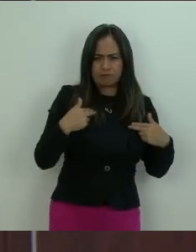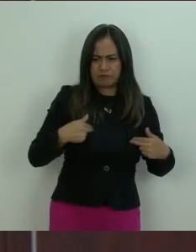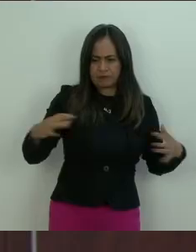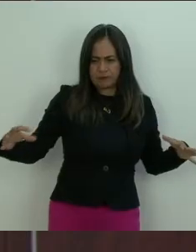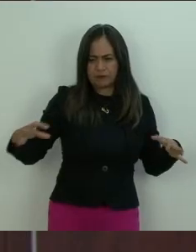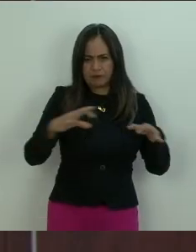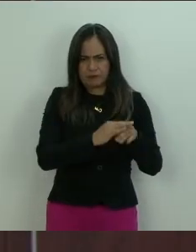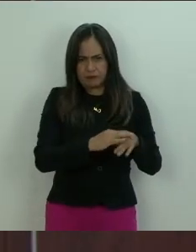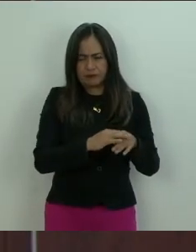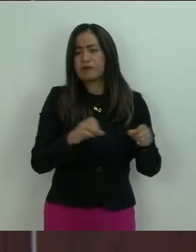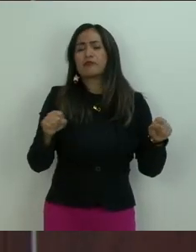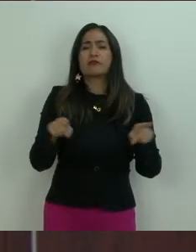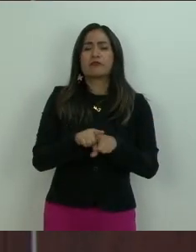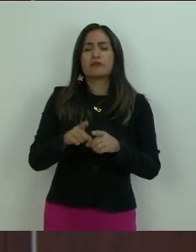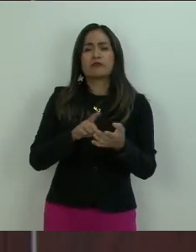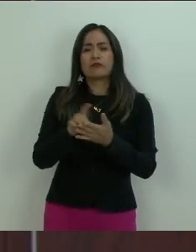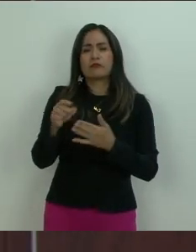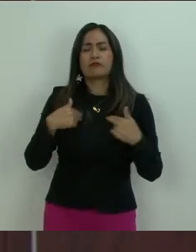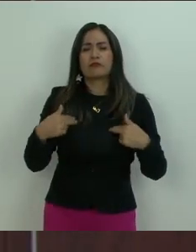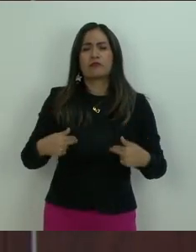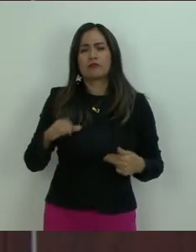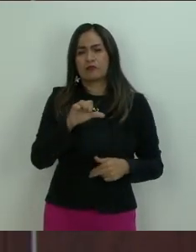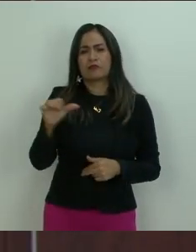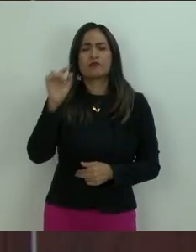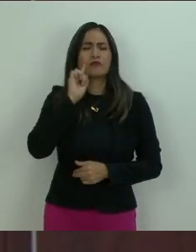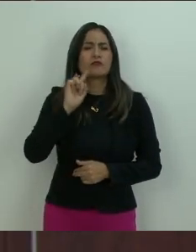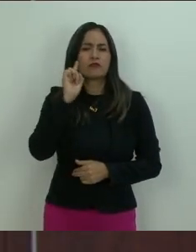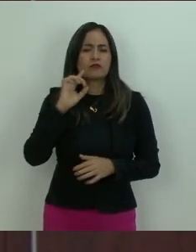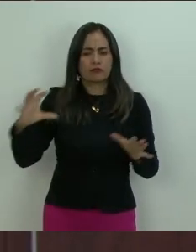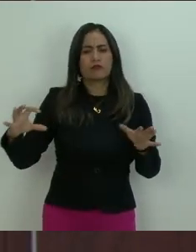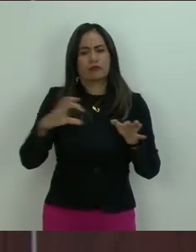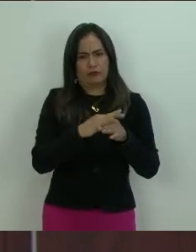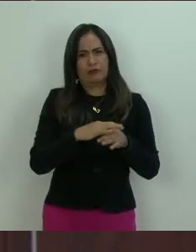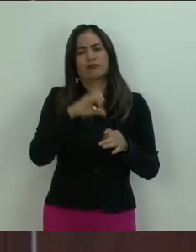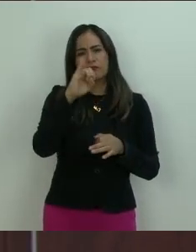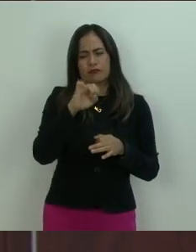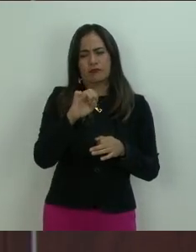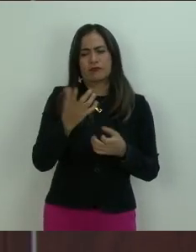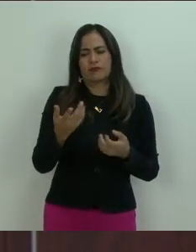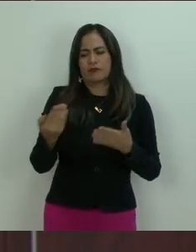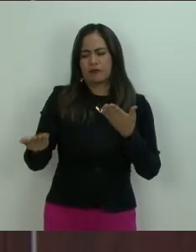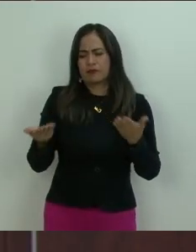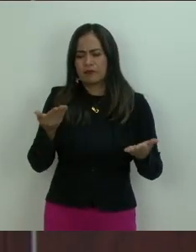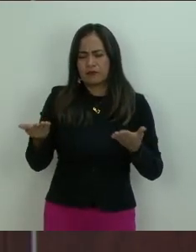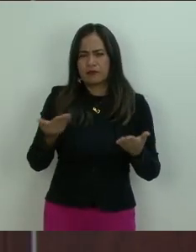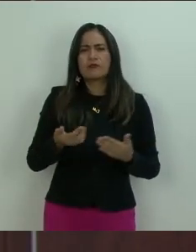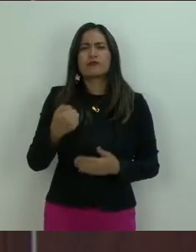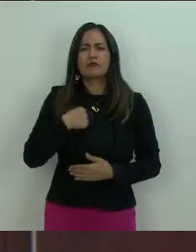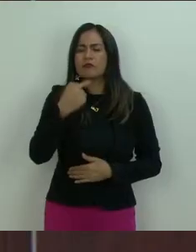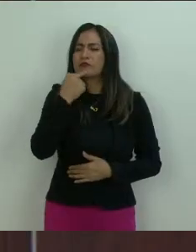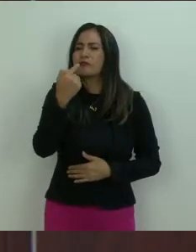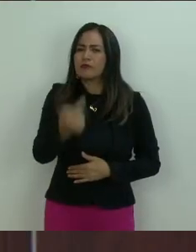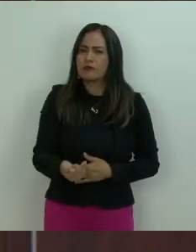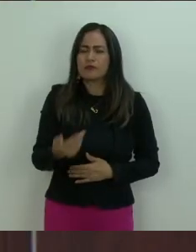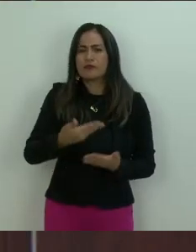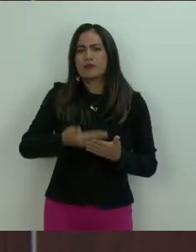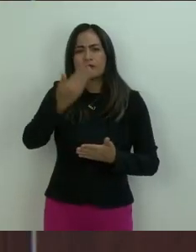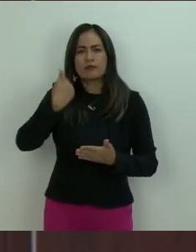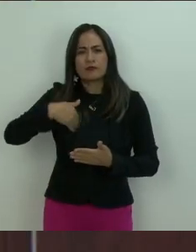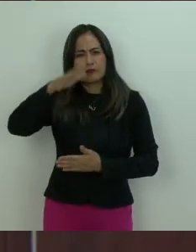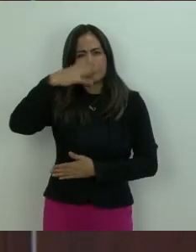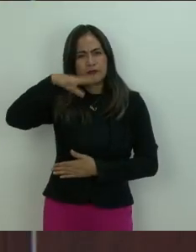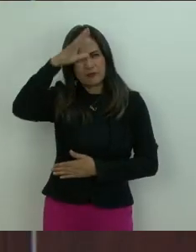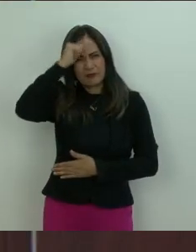general y con los derechos humanos de las mujeres. Porque muchas veces, y esto se los digo desde que se hicieron los acuerdos de San